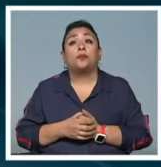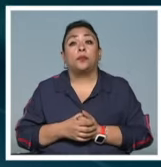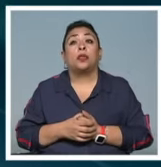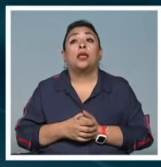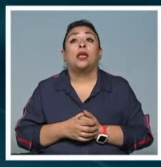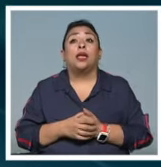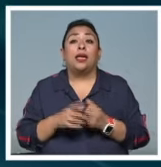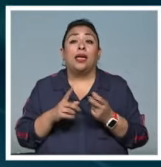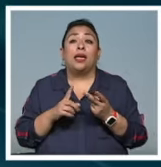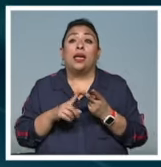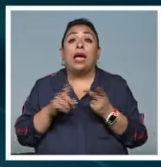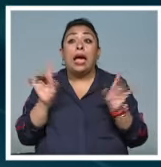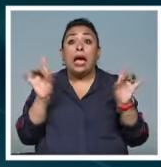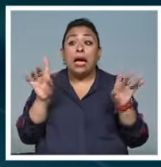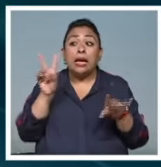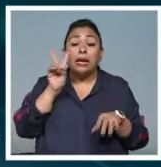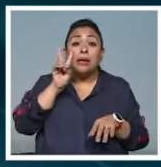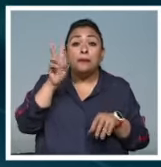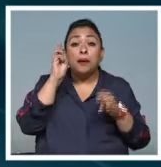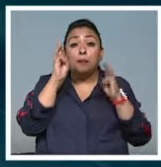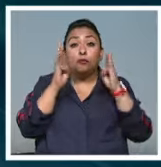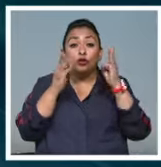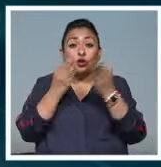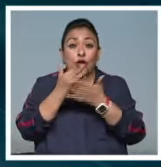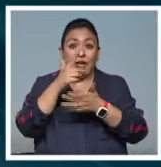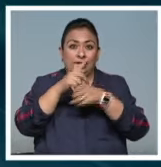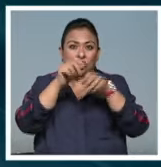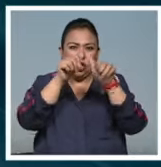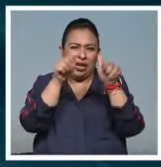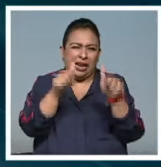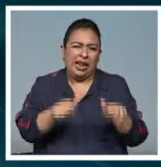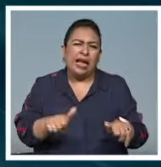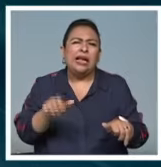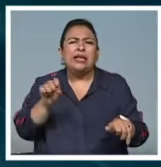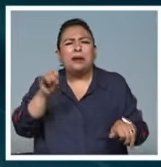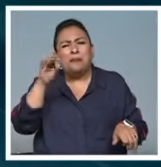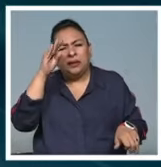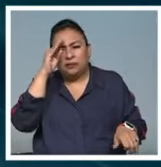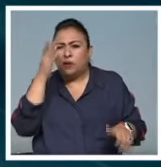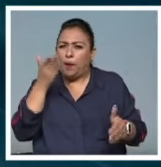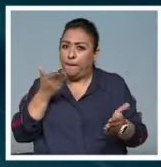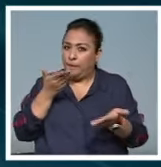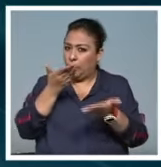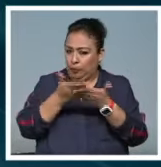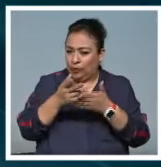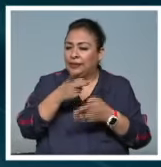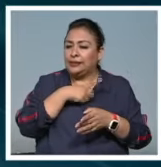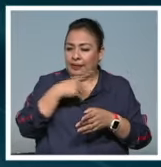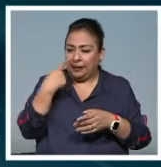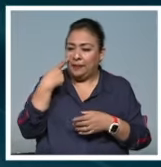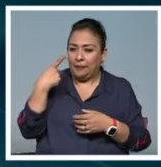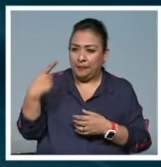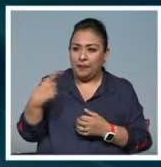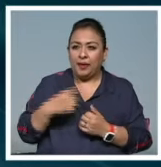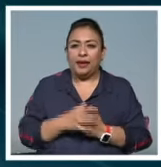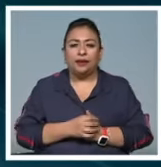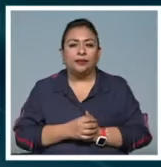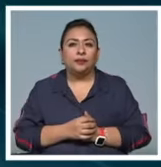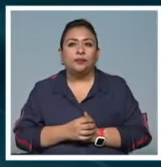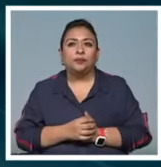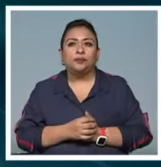Ángeles son avistados en el Museo Nacional de Arte. Y más allá de dogmas, es una propuesta que no hay que perderse.